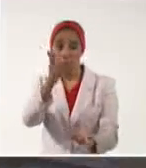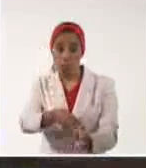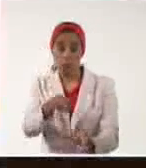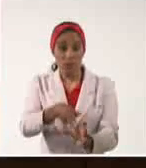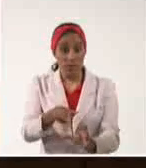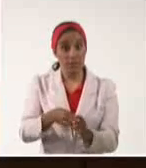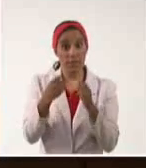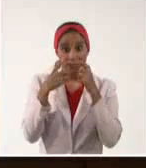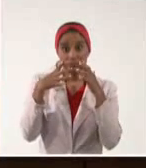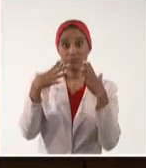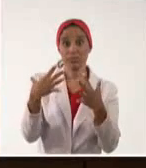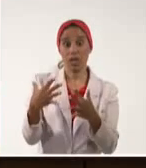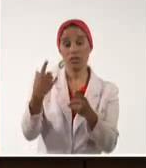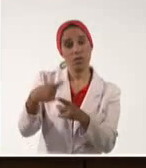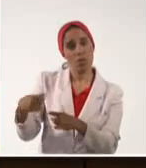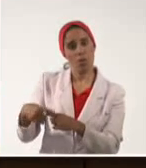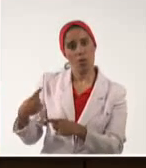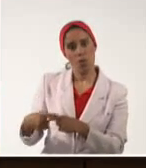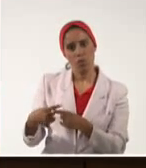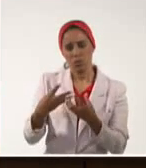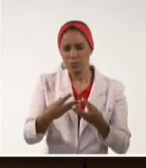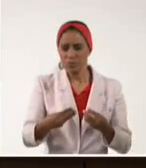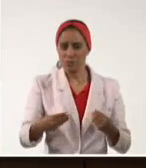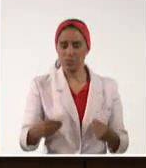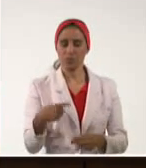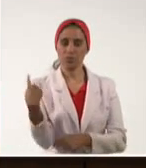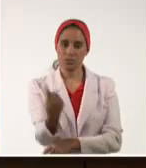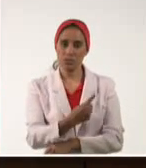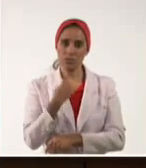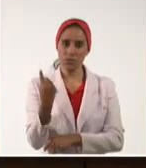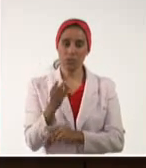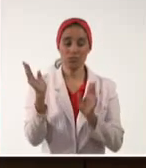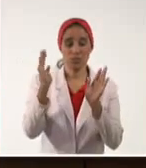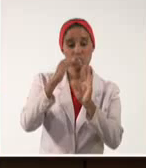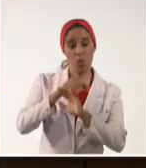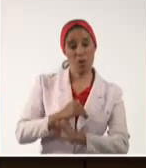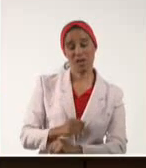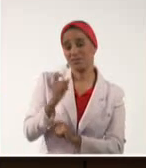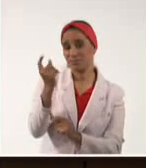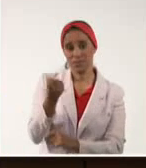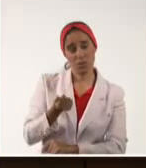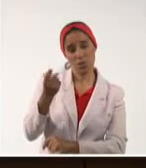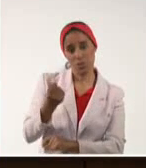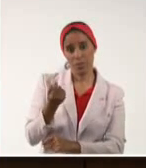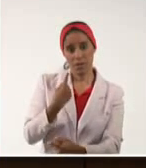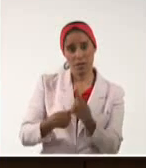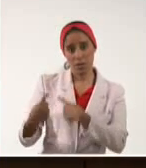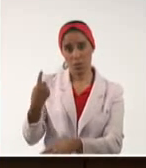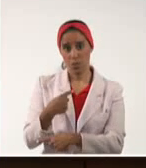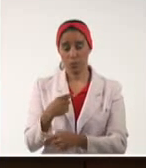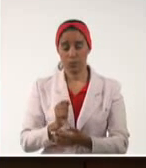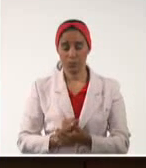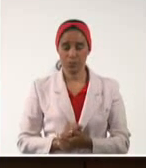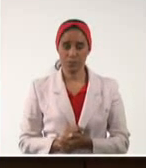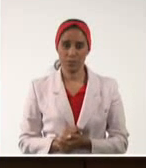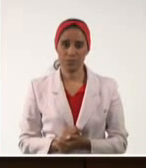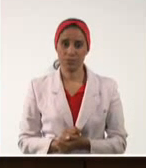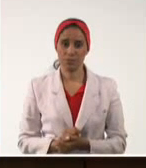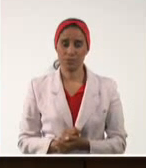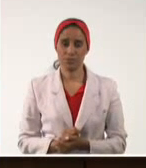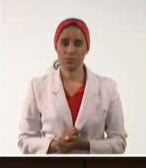materias primas para los que no alcanzan los escasos recursos financieros con los que podemos contar.